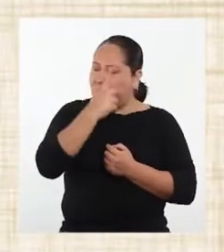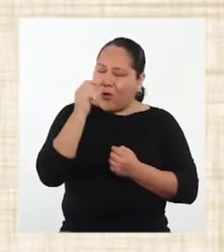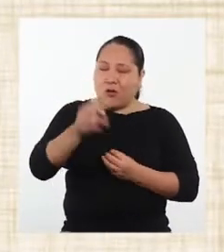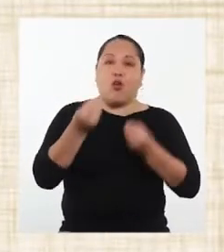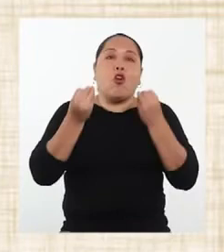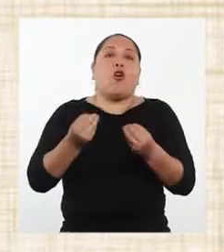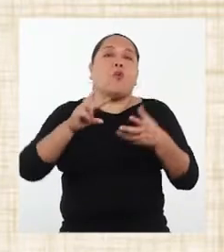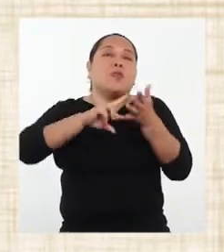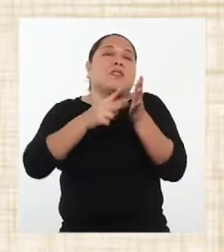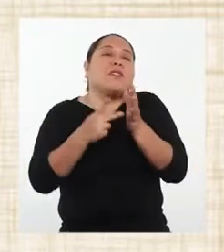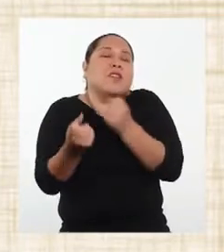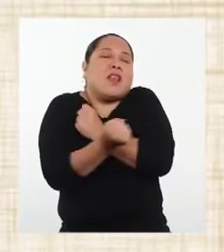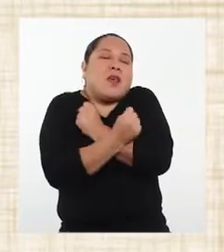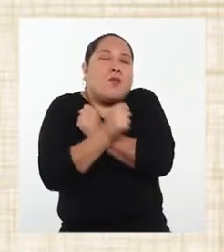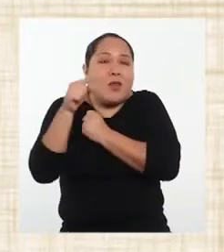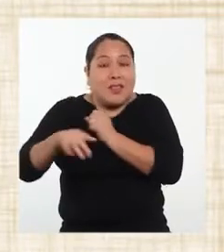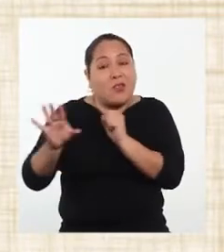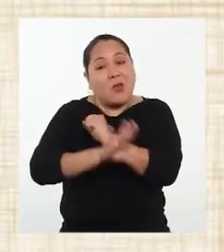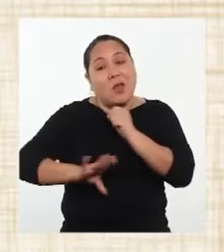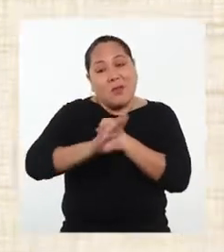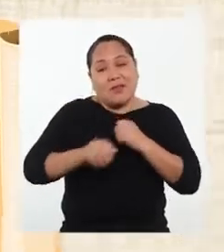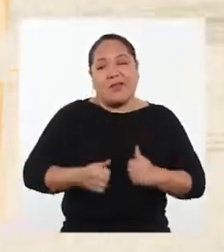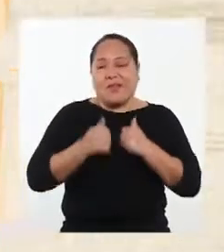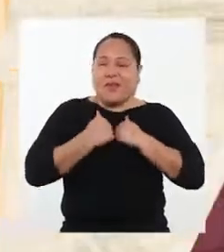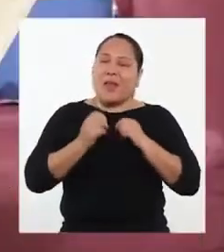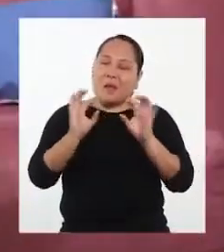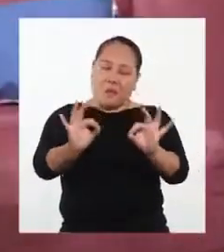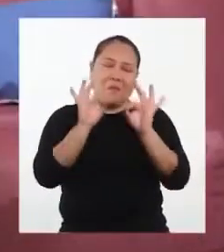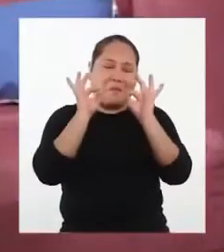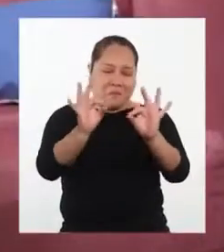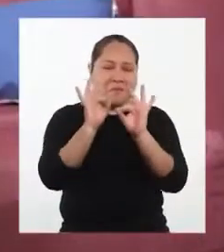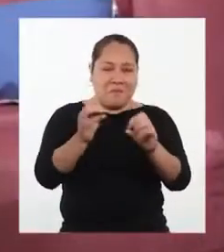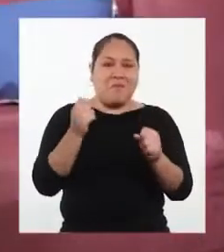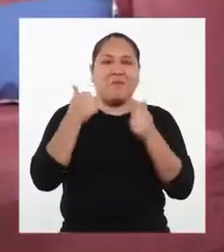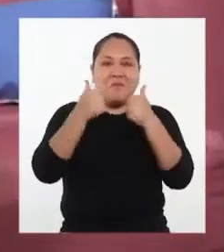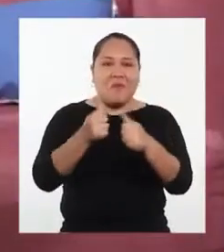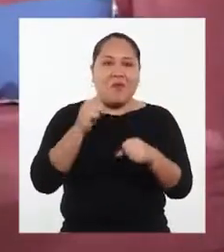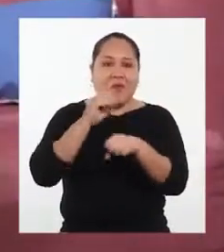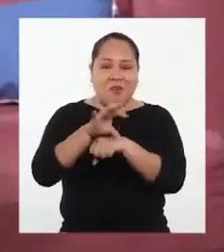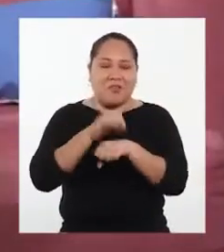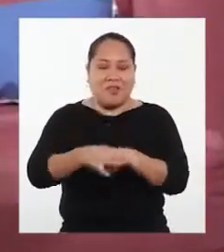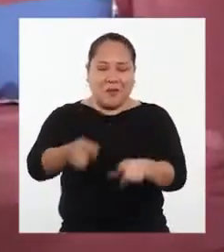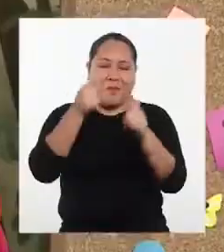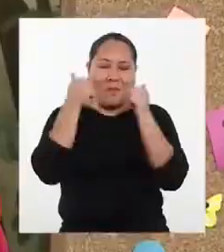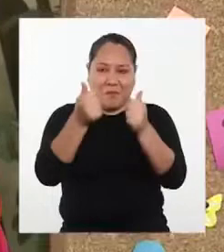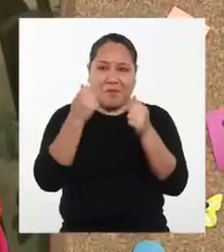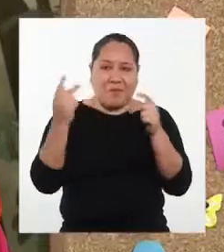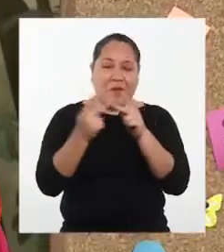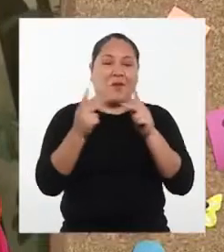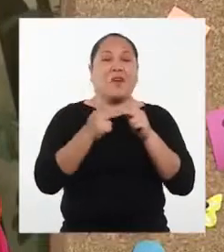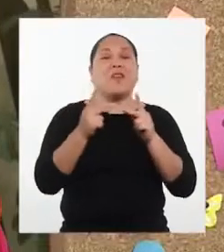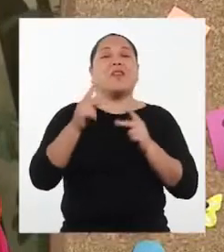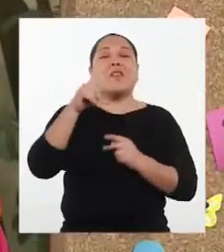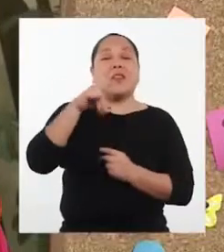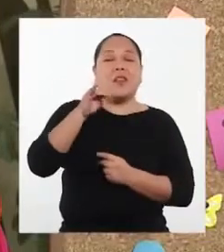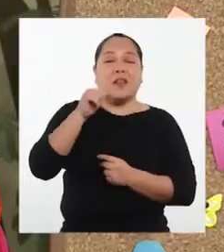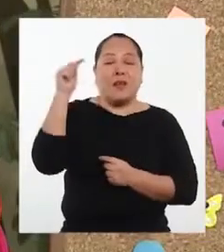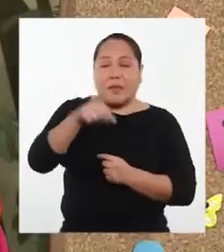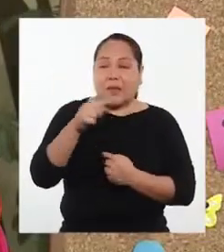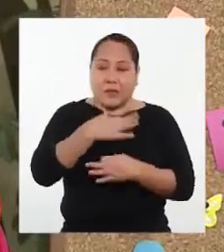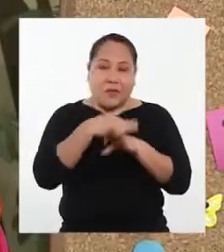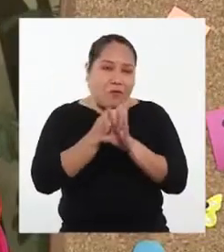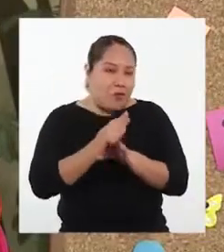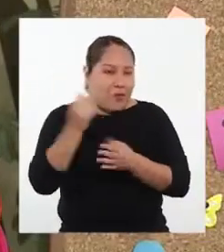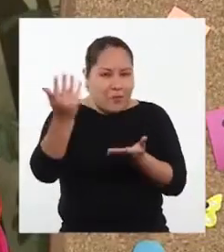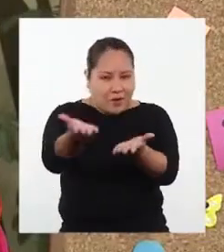manera bellísima sobre el amor como un motor de vida. ¡Excelentes consejos! Exacto, Lea. Y en